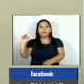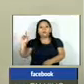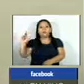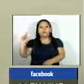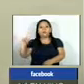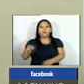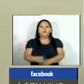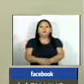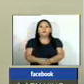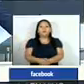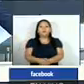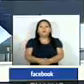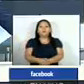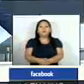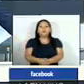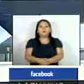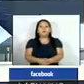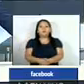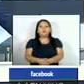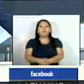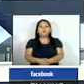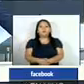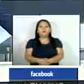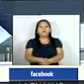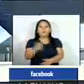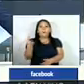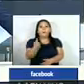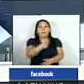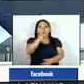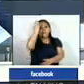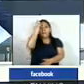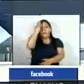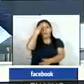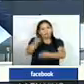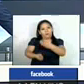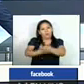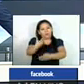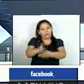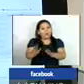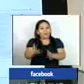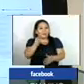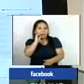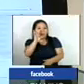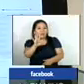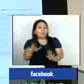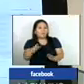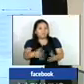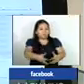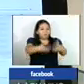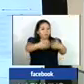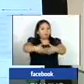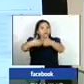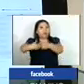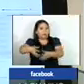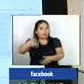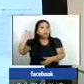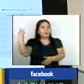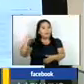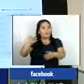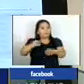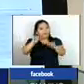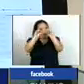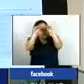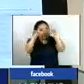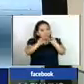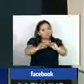Hechos. Y los expertos en tecnología agregan algo más. Dicen que es necesario que las empresas inviertan en estrategias digitales